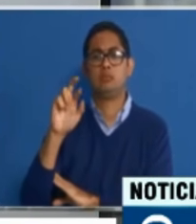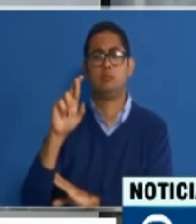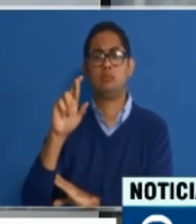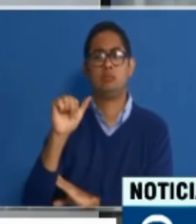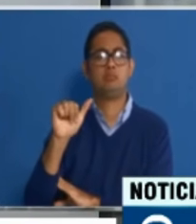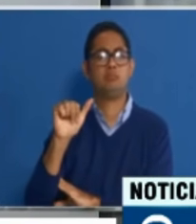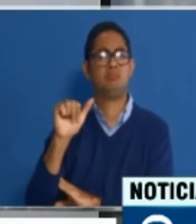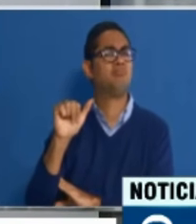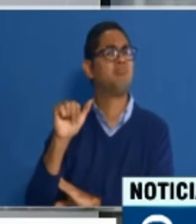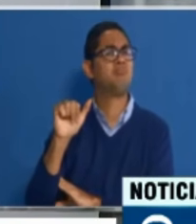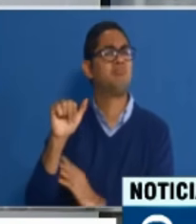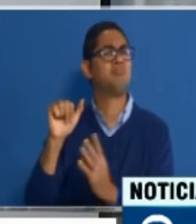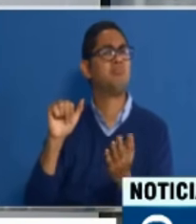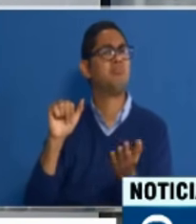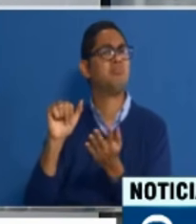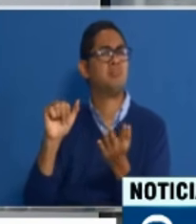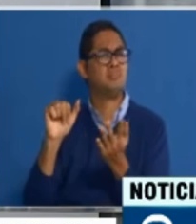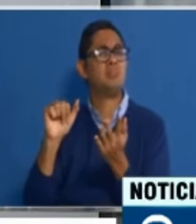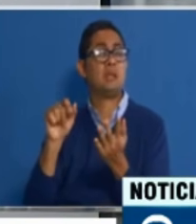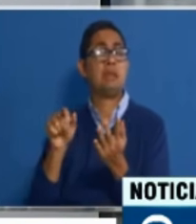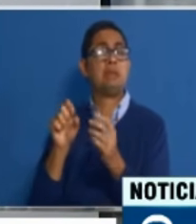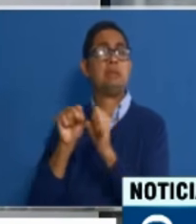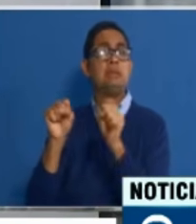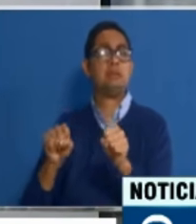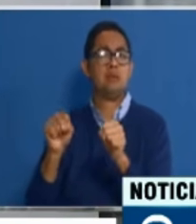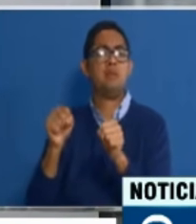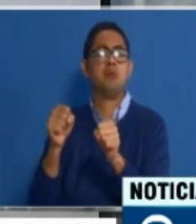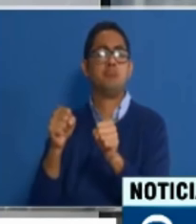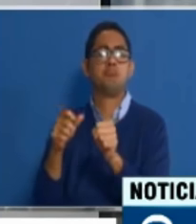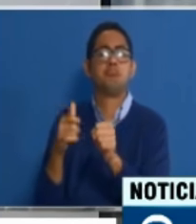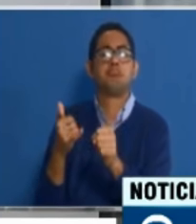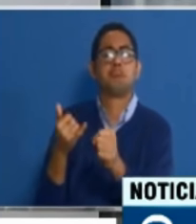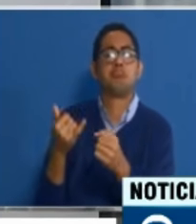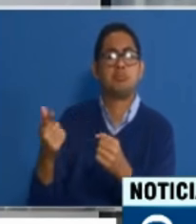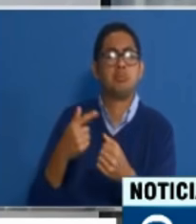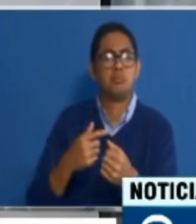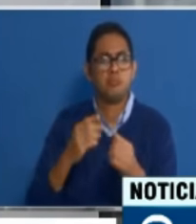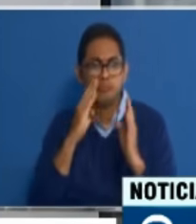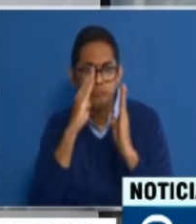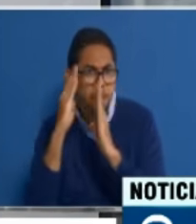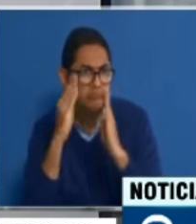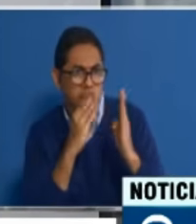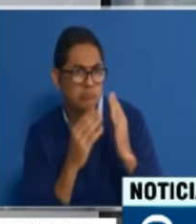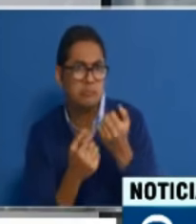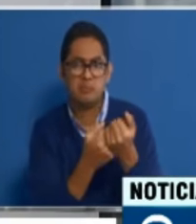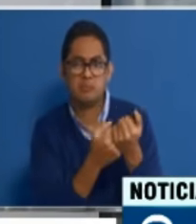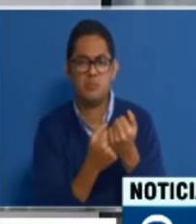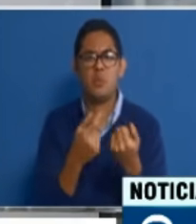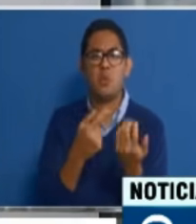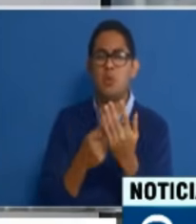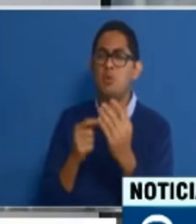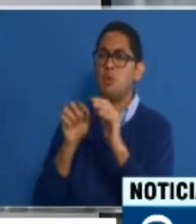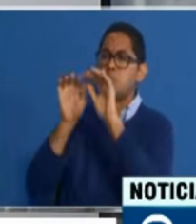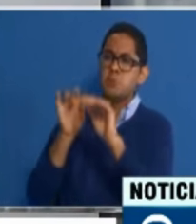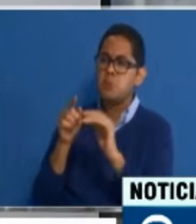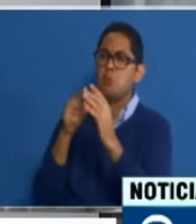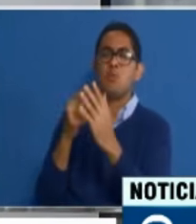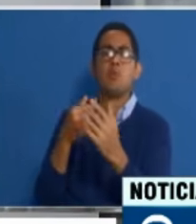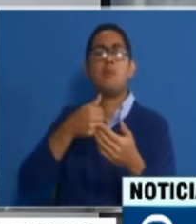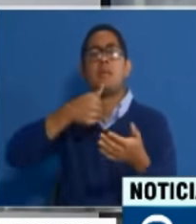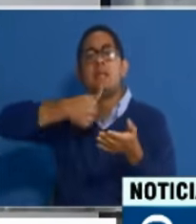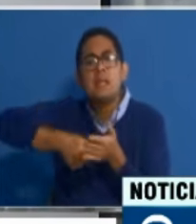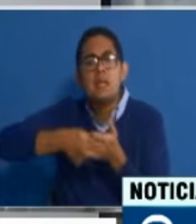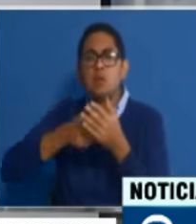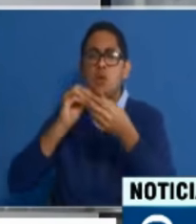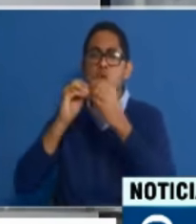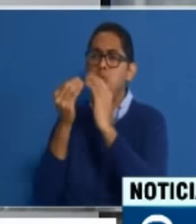S-A-R-A, Sara, que es el sistema de atención y respuesta de alivio, y con tu número de cédula tendrás toda la